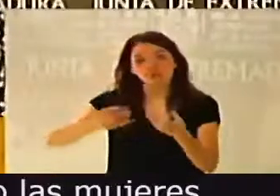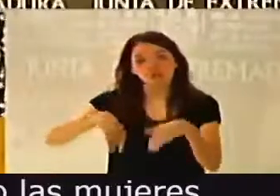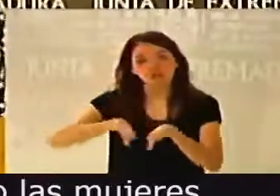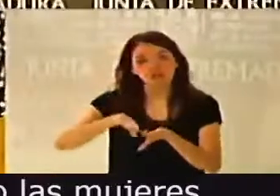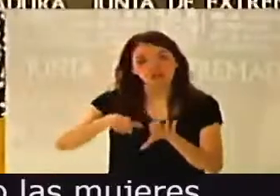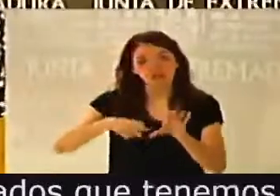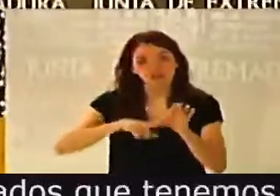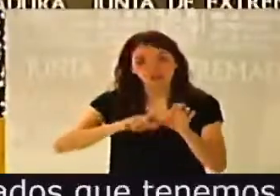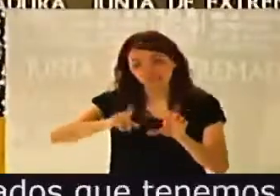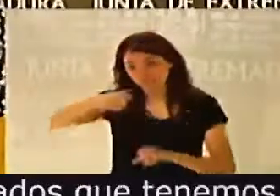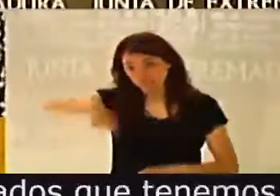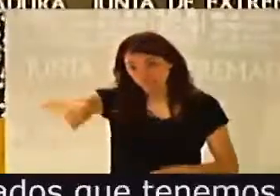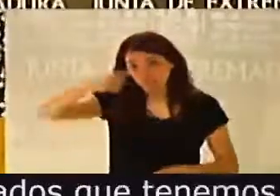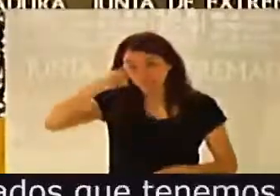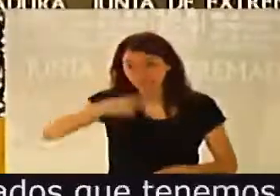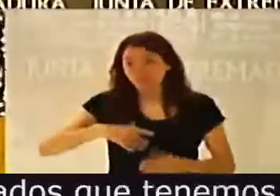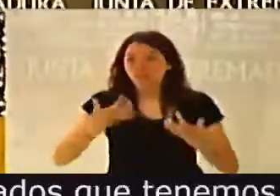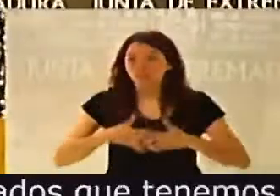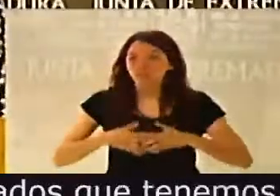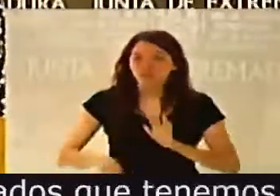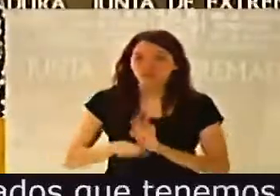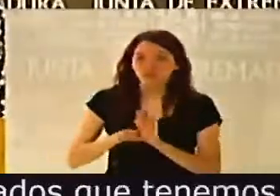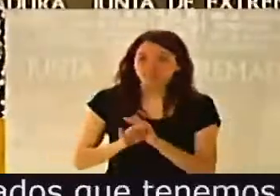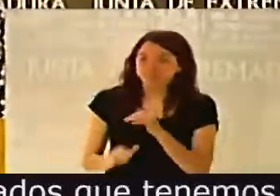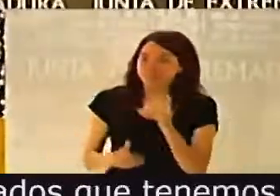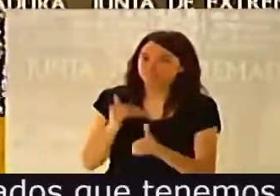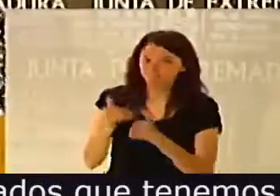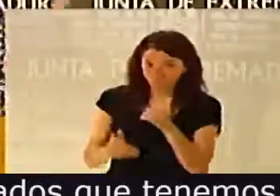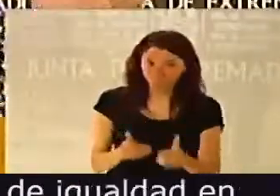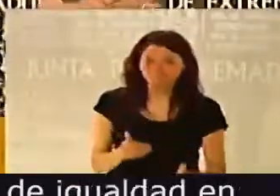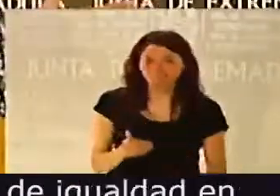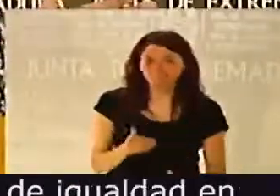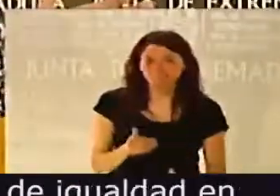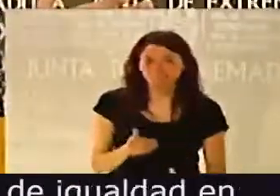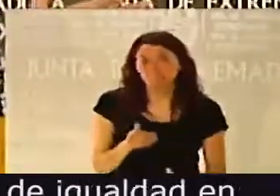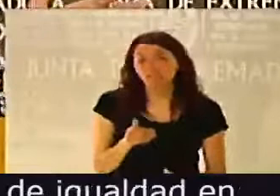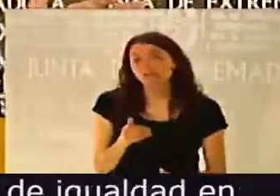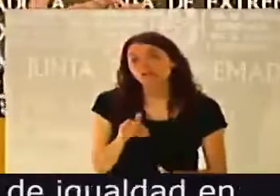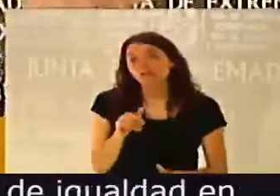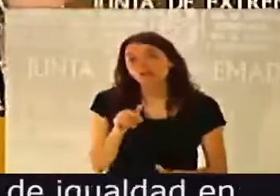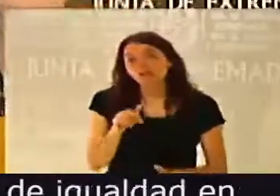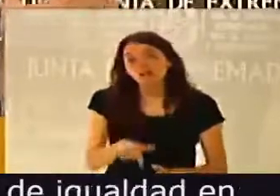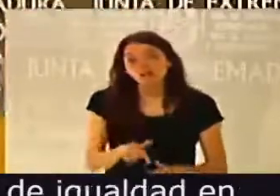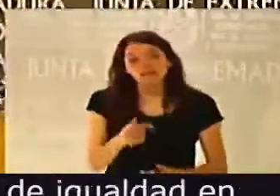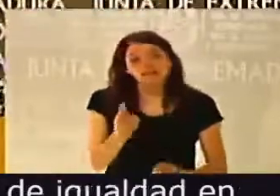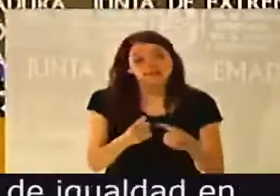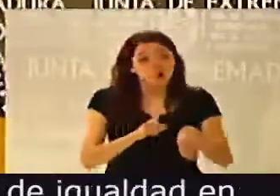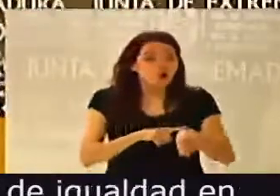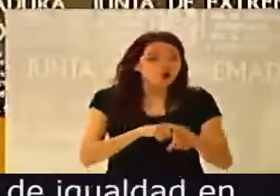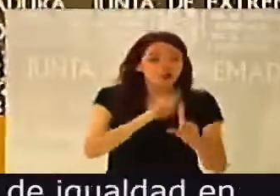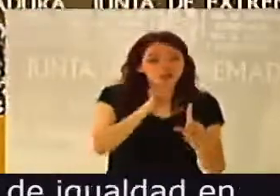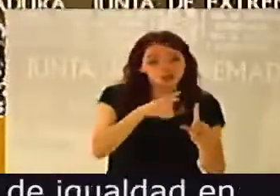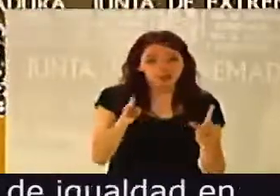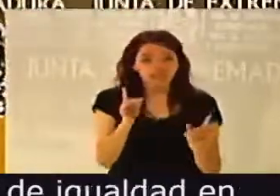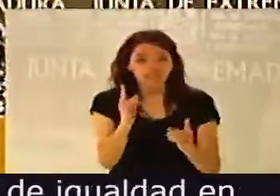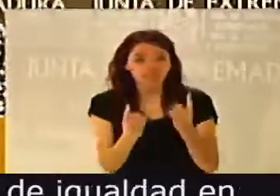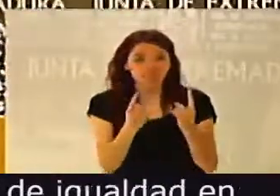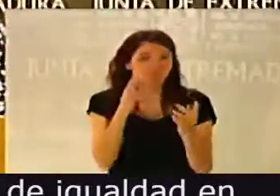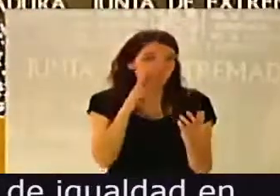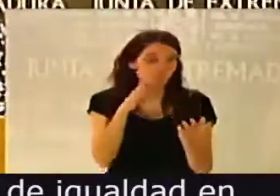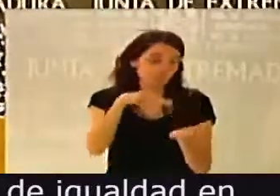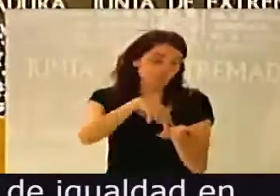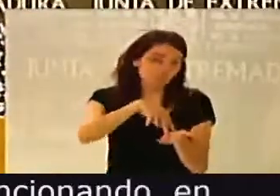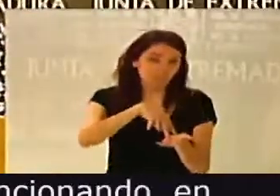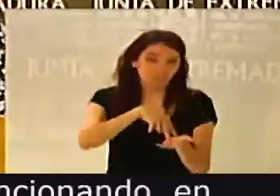como saben, han seguido funcionando en algunos tramos del día de manera presencial y